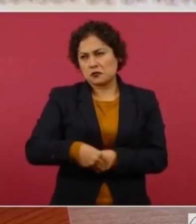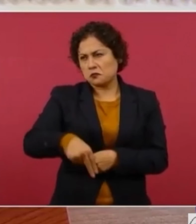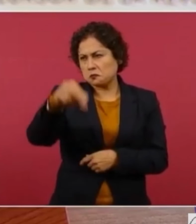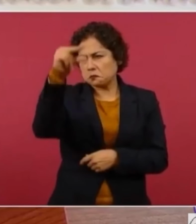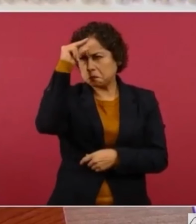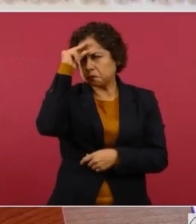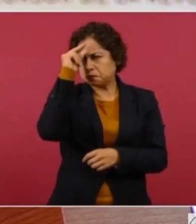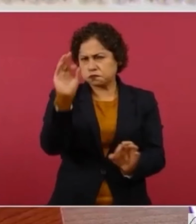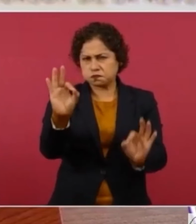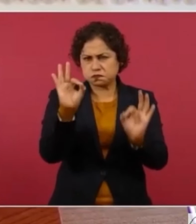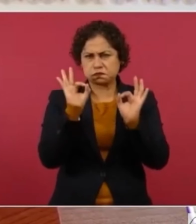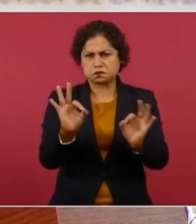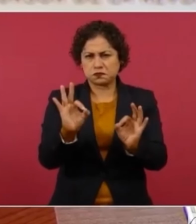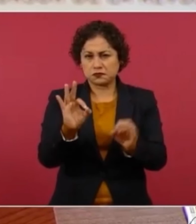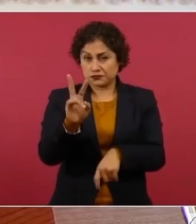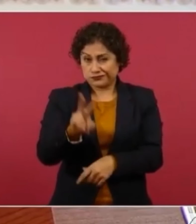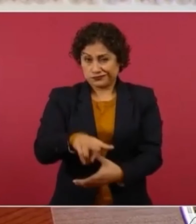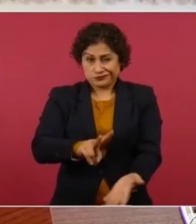del pueblo de México.